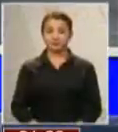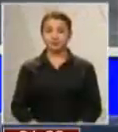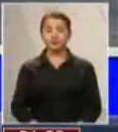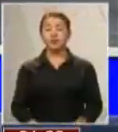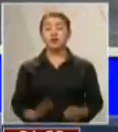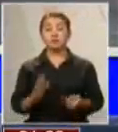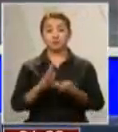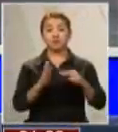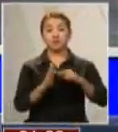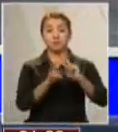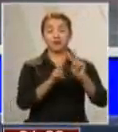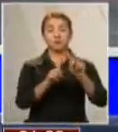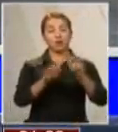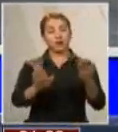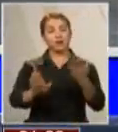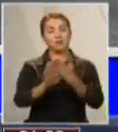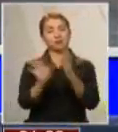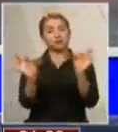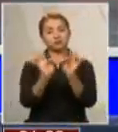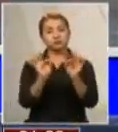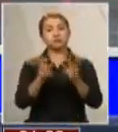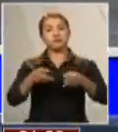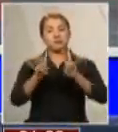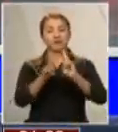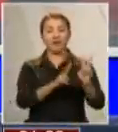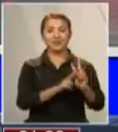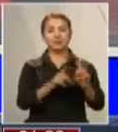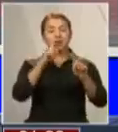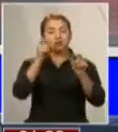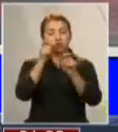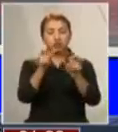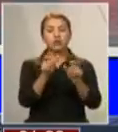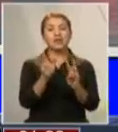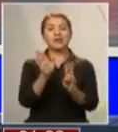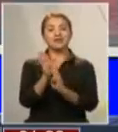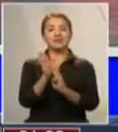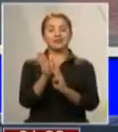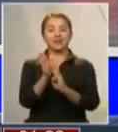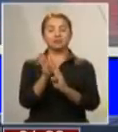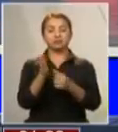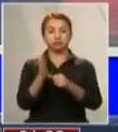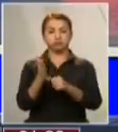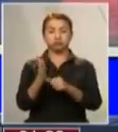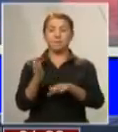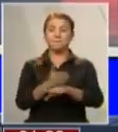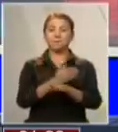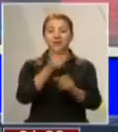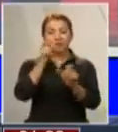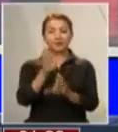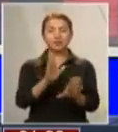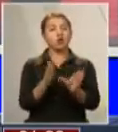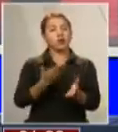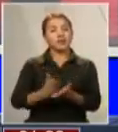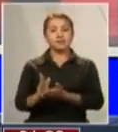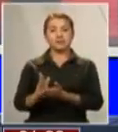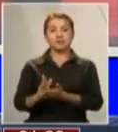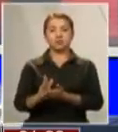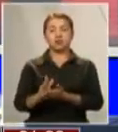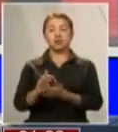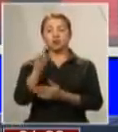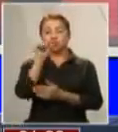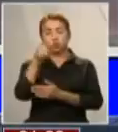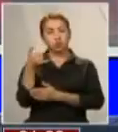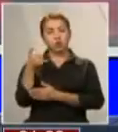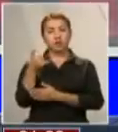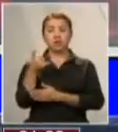Bueno, polémica ha generado el respaldo a la indicación que permite realizar controles de identidad preventivos. La diputada Carol Cariola rechazó la medida a través de Twitter y ahí